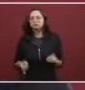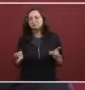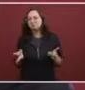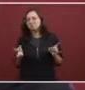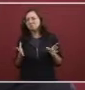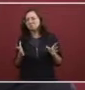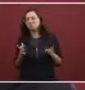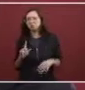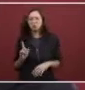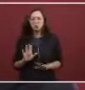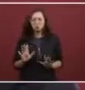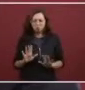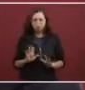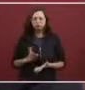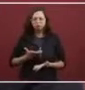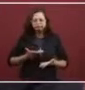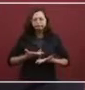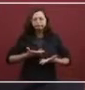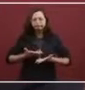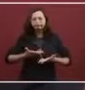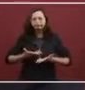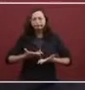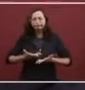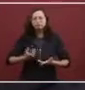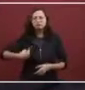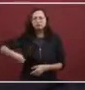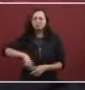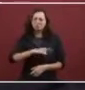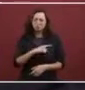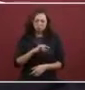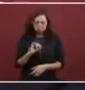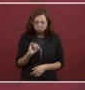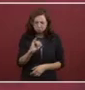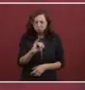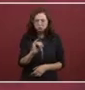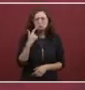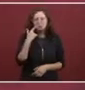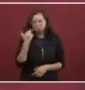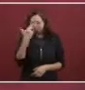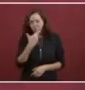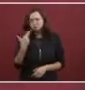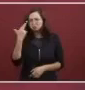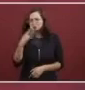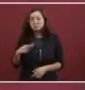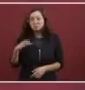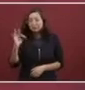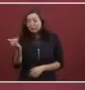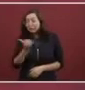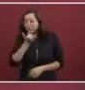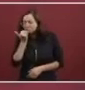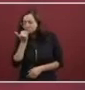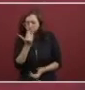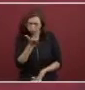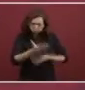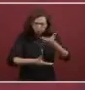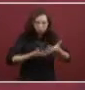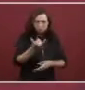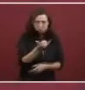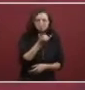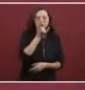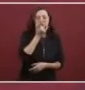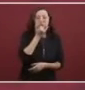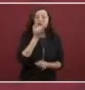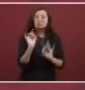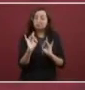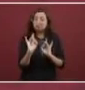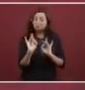intolerantes, o sea, y estamos en la mejor disposición de hacerlo y de ofrecer disculpas, o sea, en el